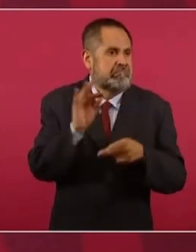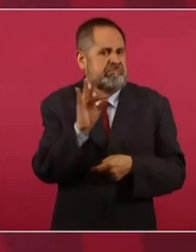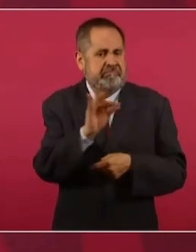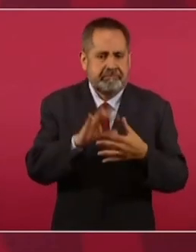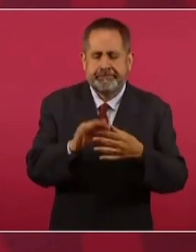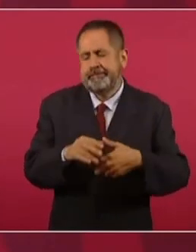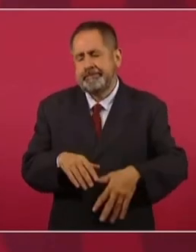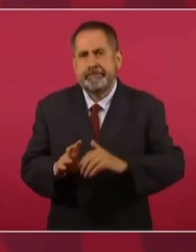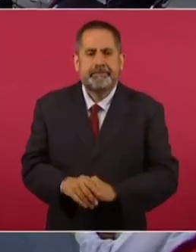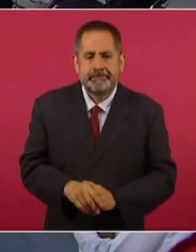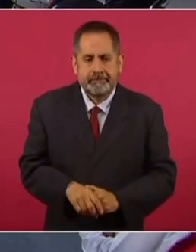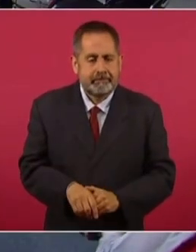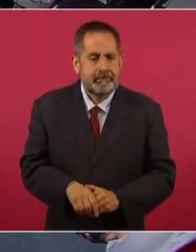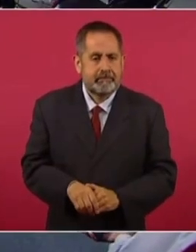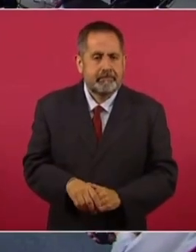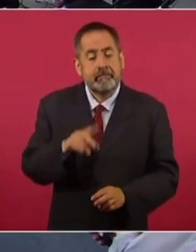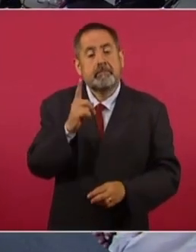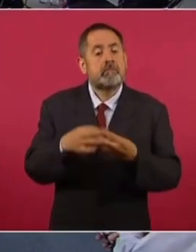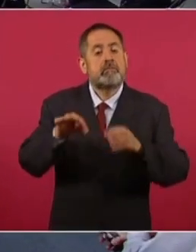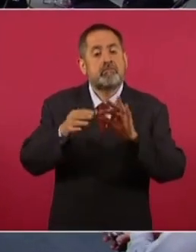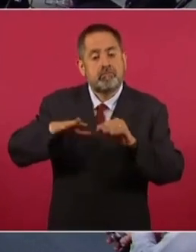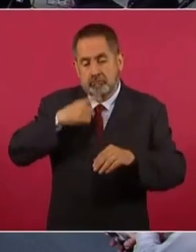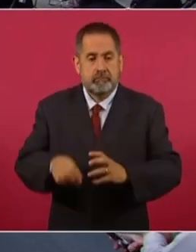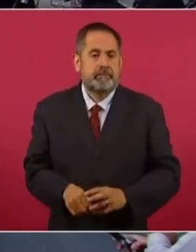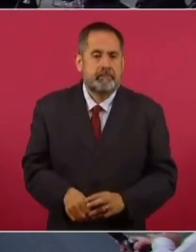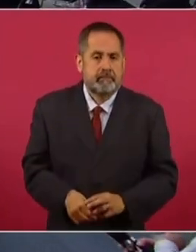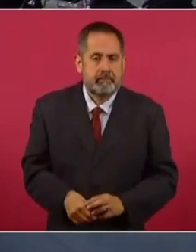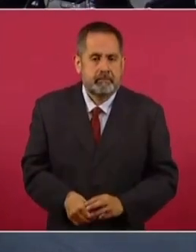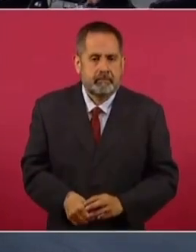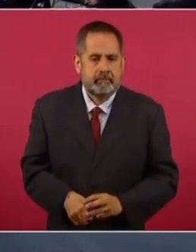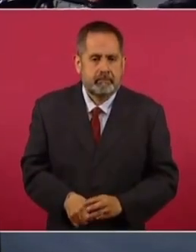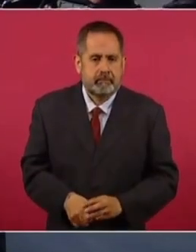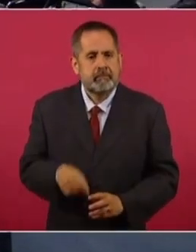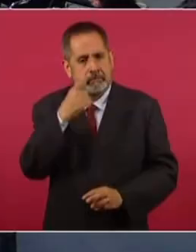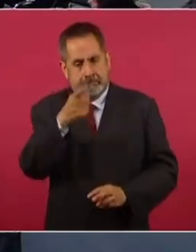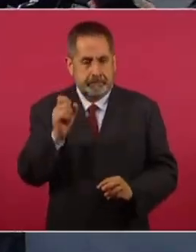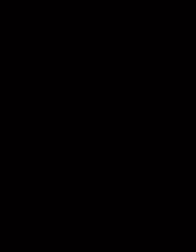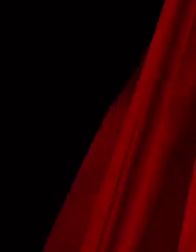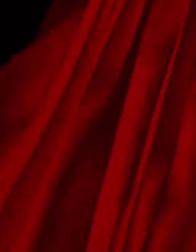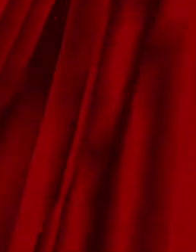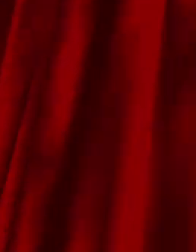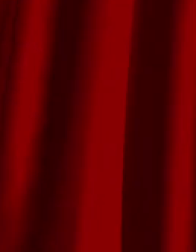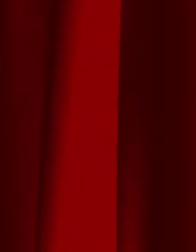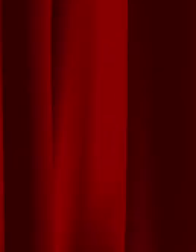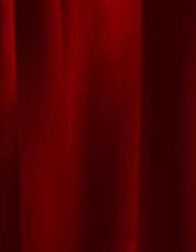sacar raja. Pero sí es muy importante lo que dije. Ah, ese es el informe.